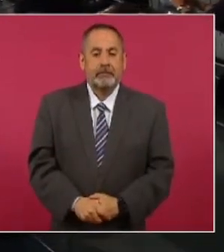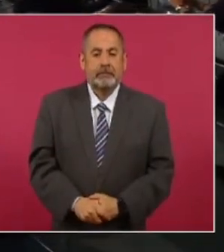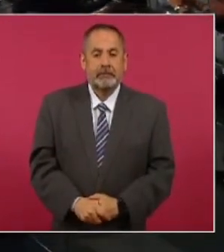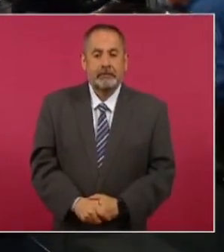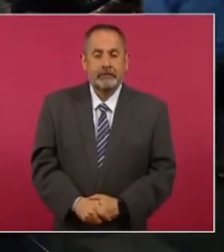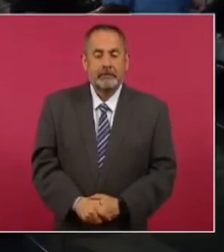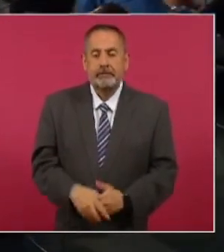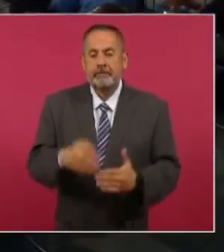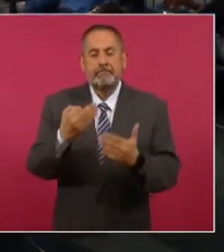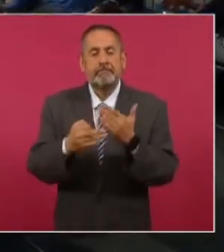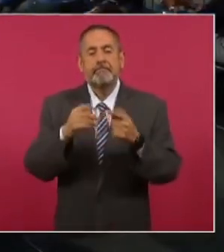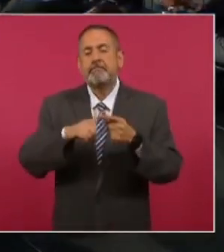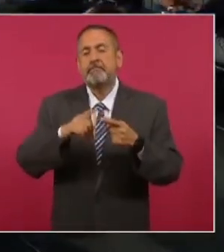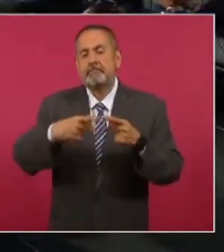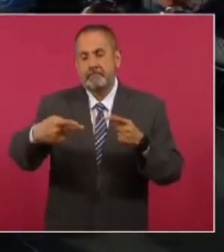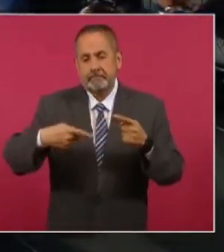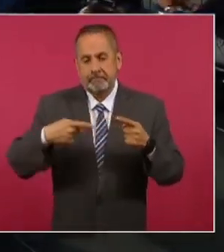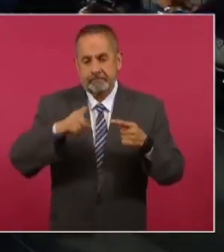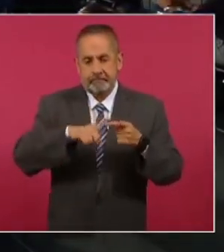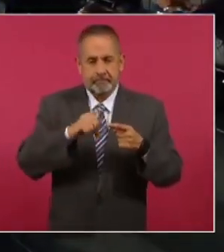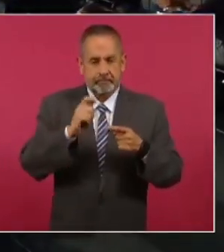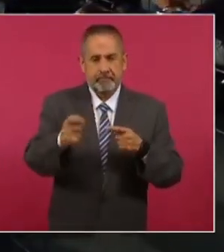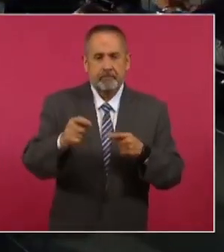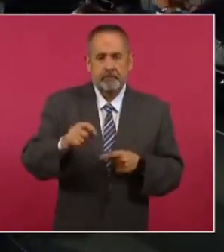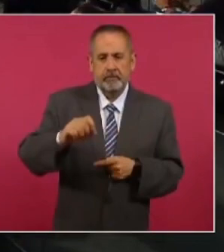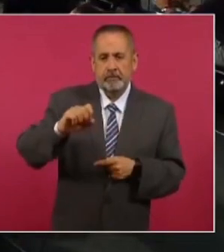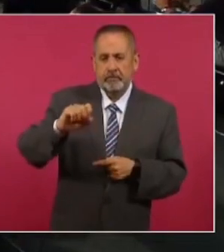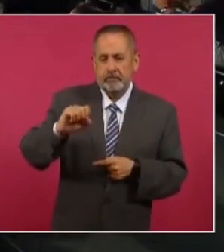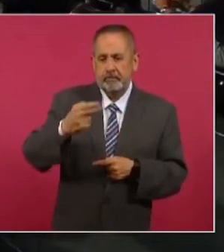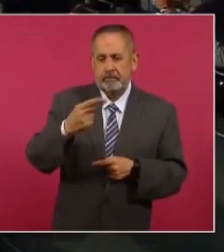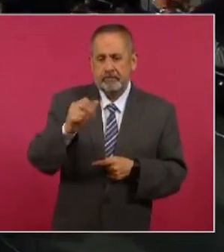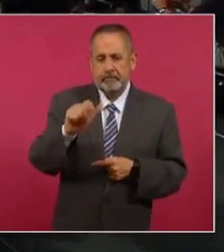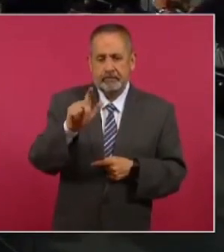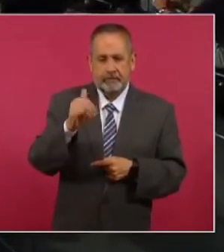quedó pendiente Shaila